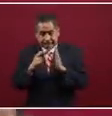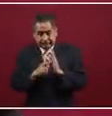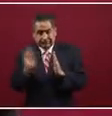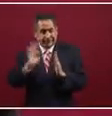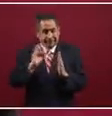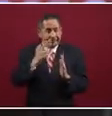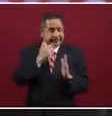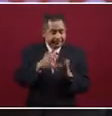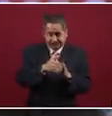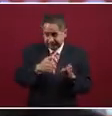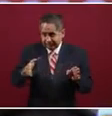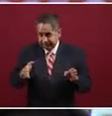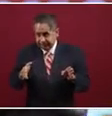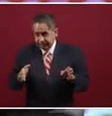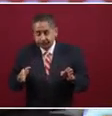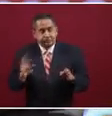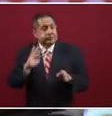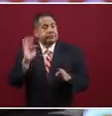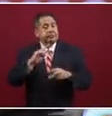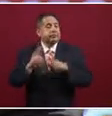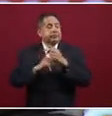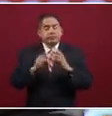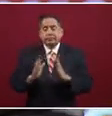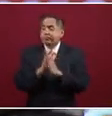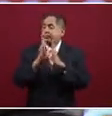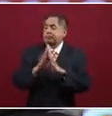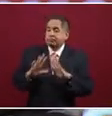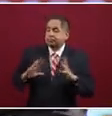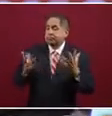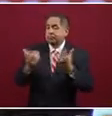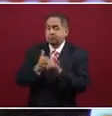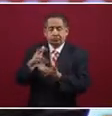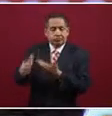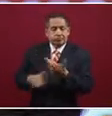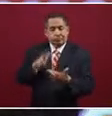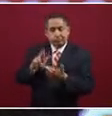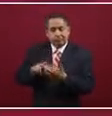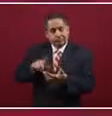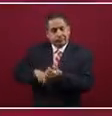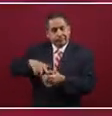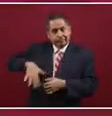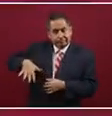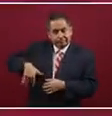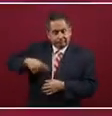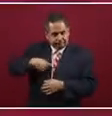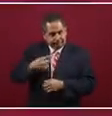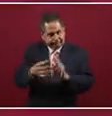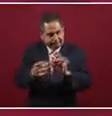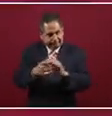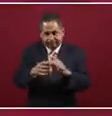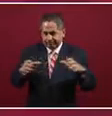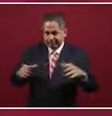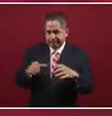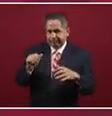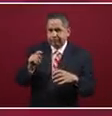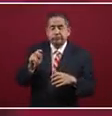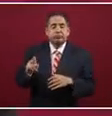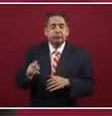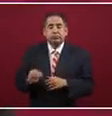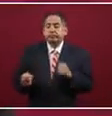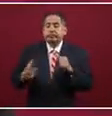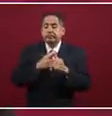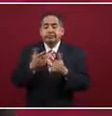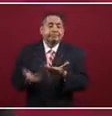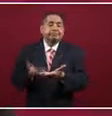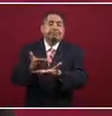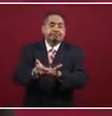funcionan y tuviéramos que participar en un modelo regional como el que acabo de explicar, tendríamos que presentárselo